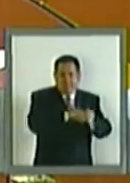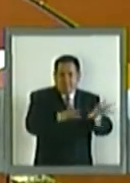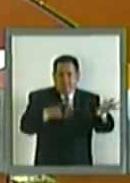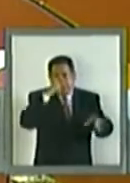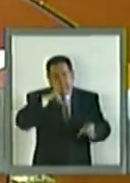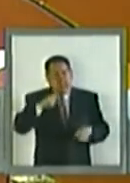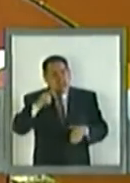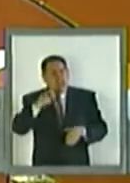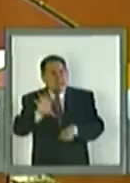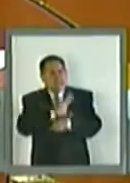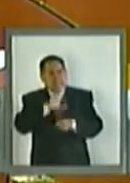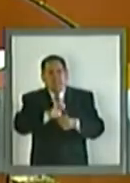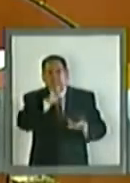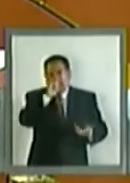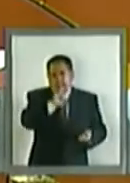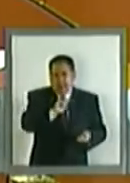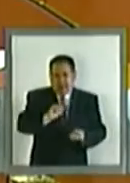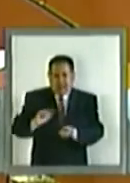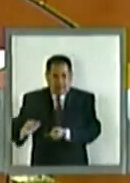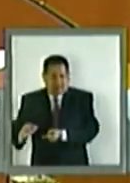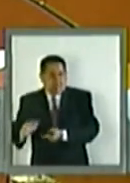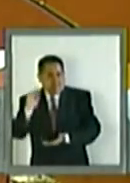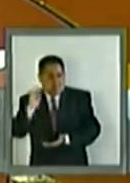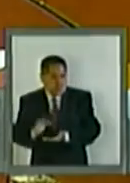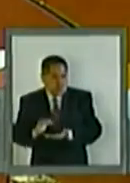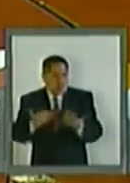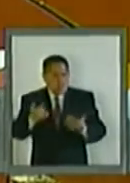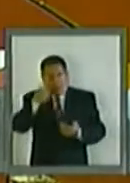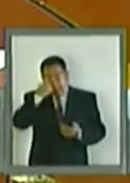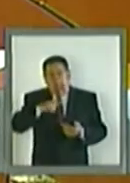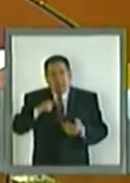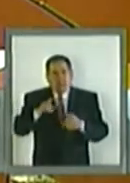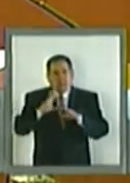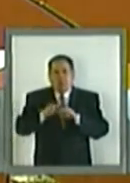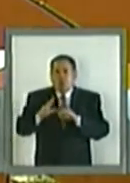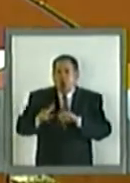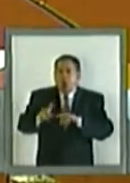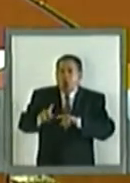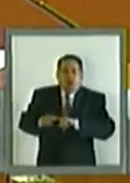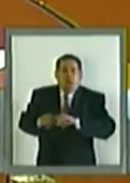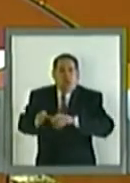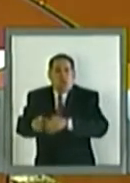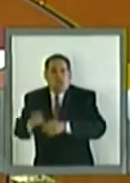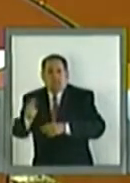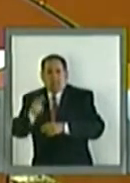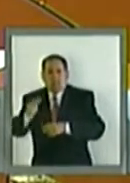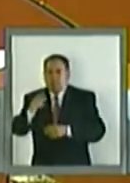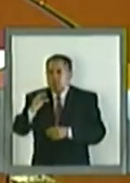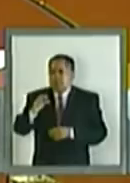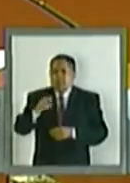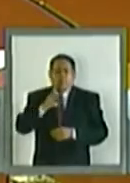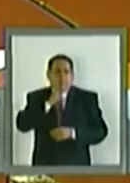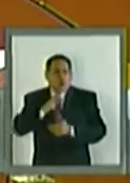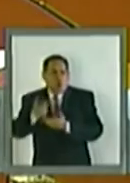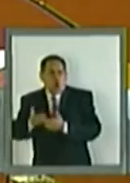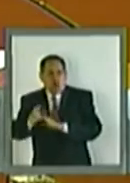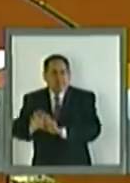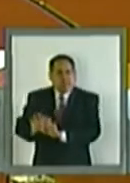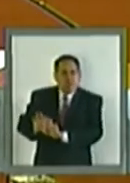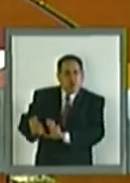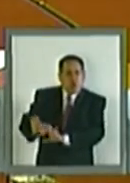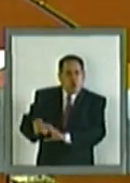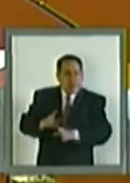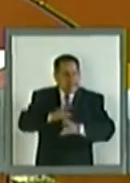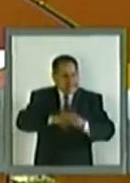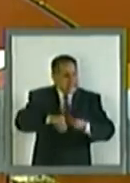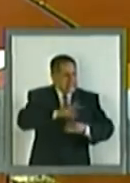la electricidad. Y además, para dejar de depender 100% de los combustóleos, se está